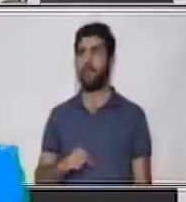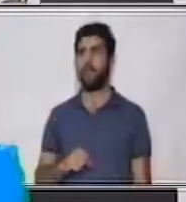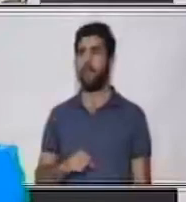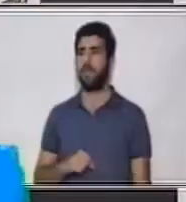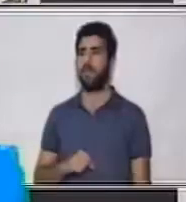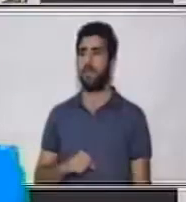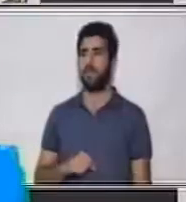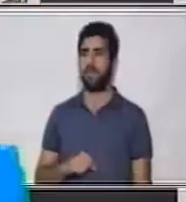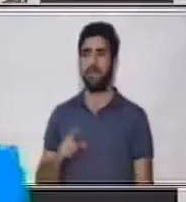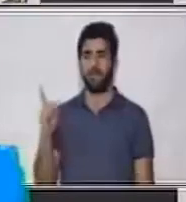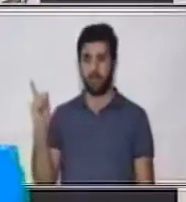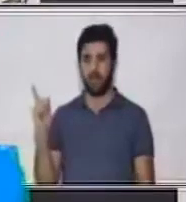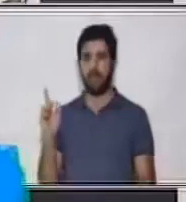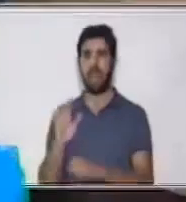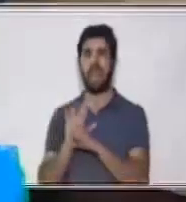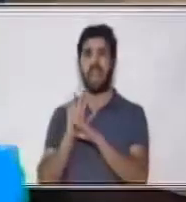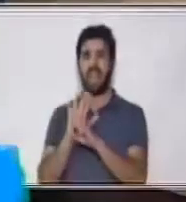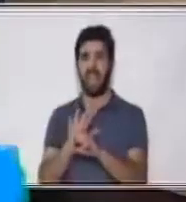este ejemplo